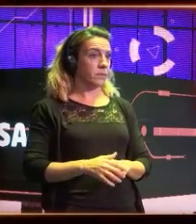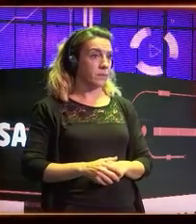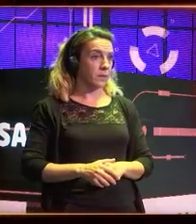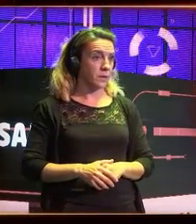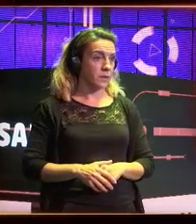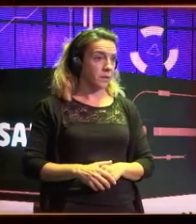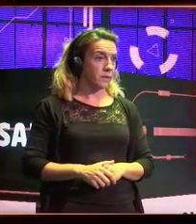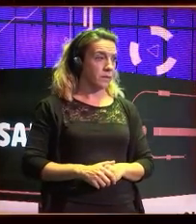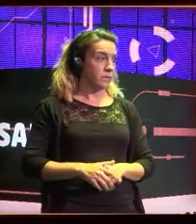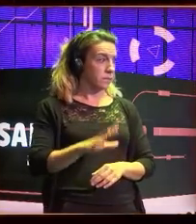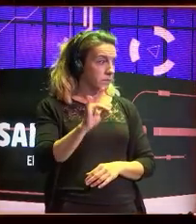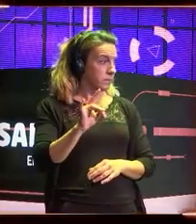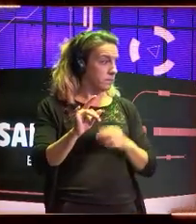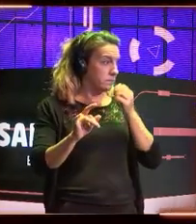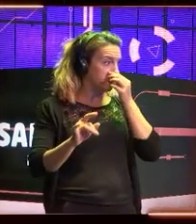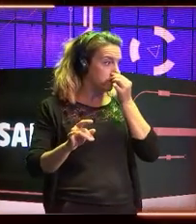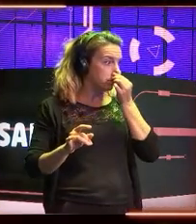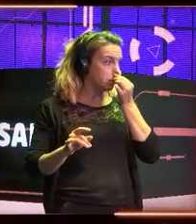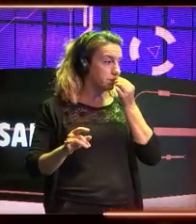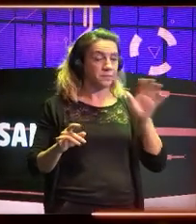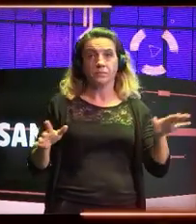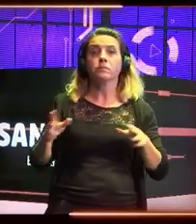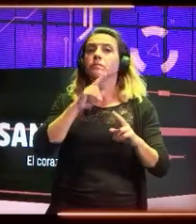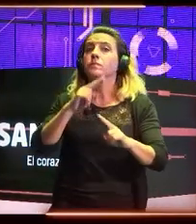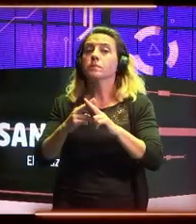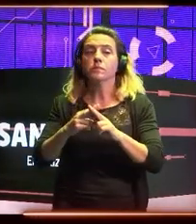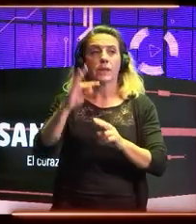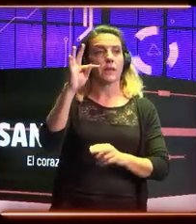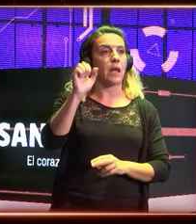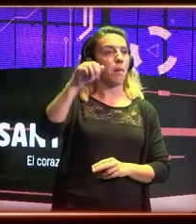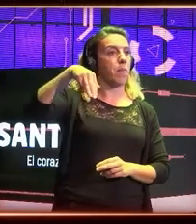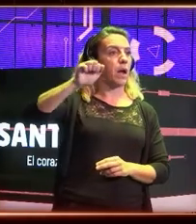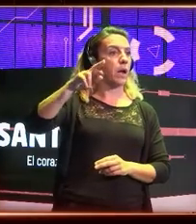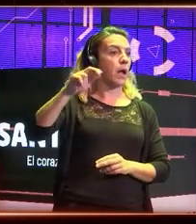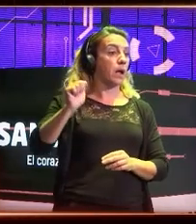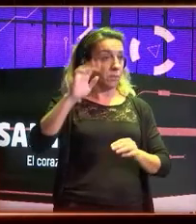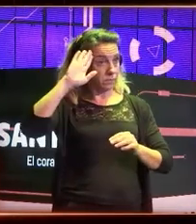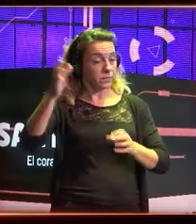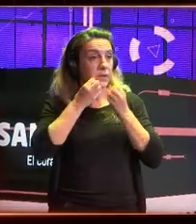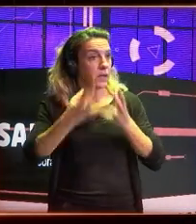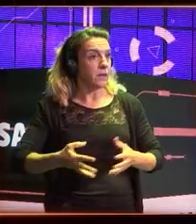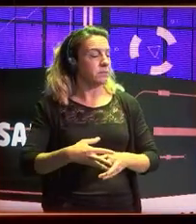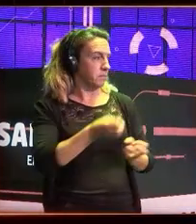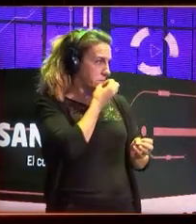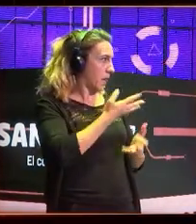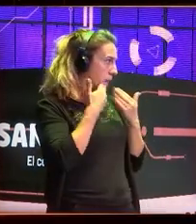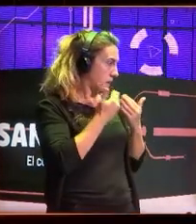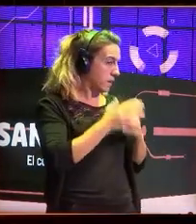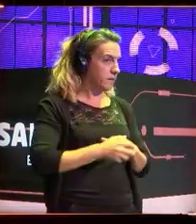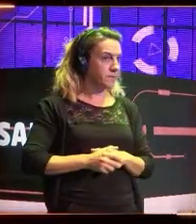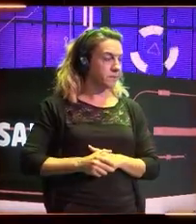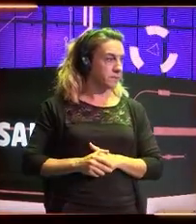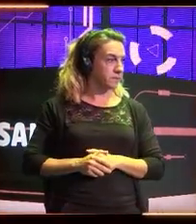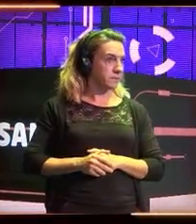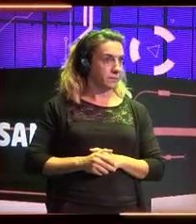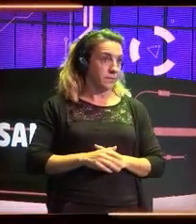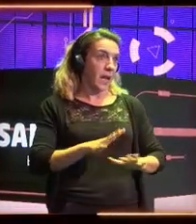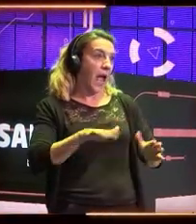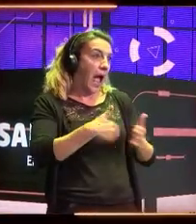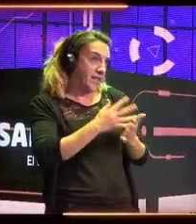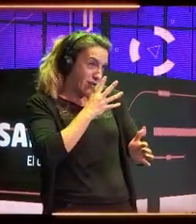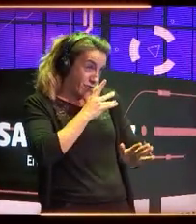ver sí Bueno antes Cómo te llamas Tamara Tamara Hola Tamara qué tal Muy bien gracias Muy bien De momento